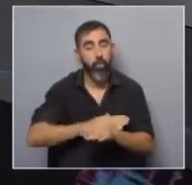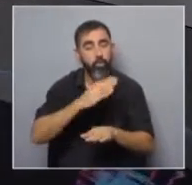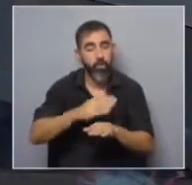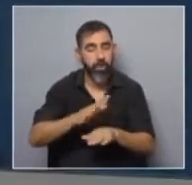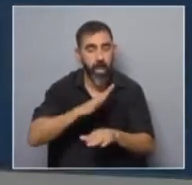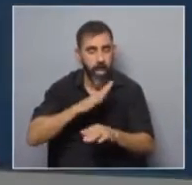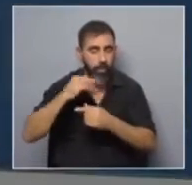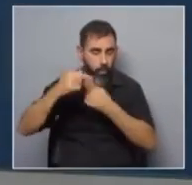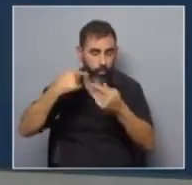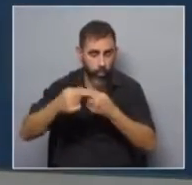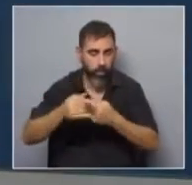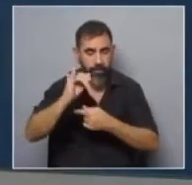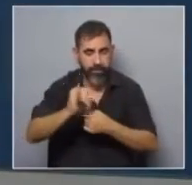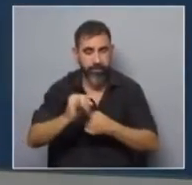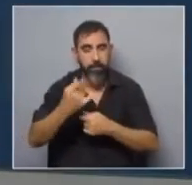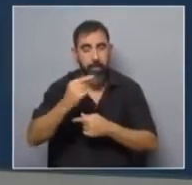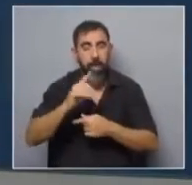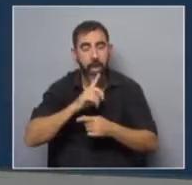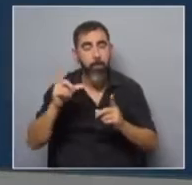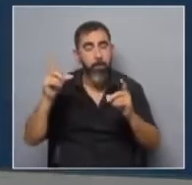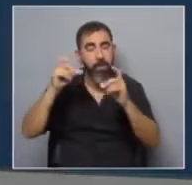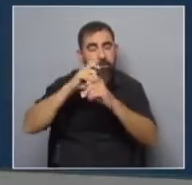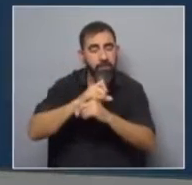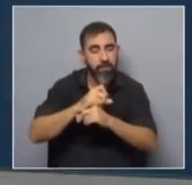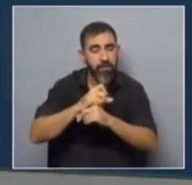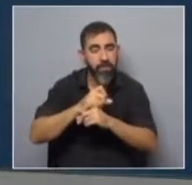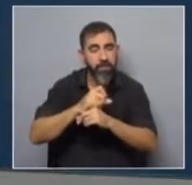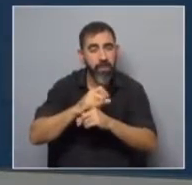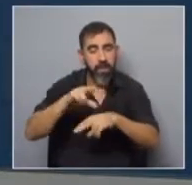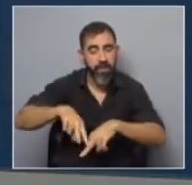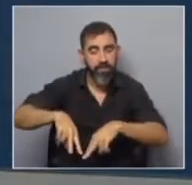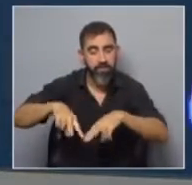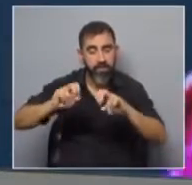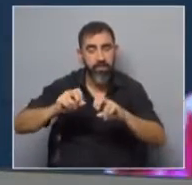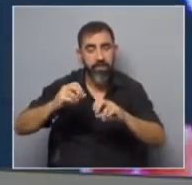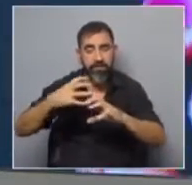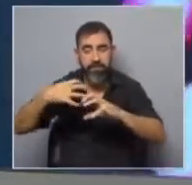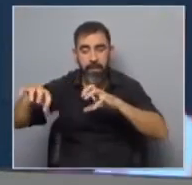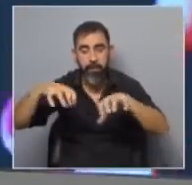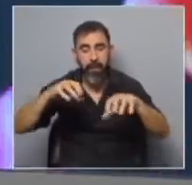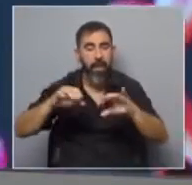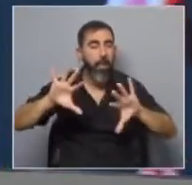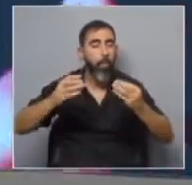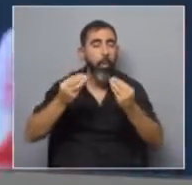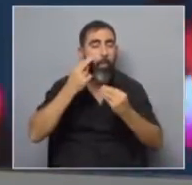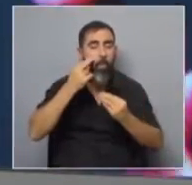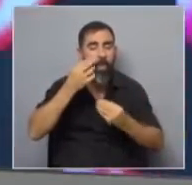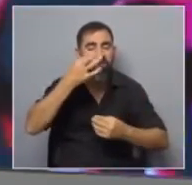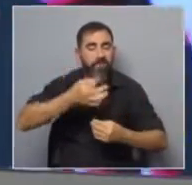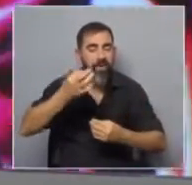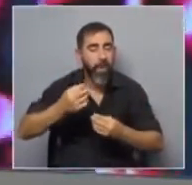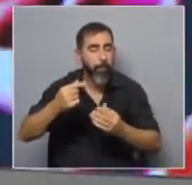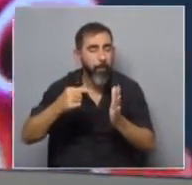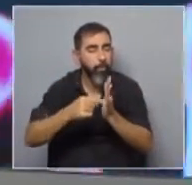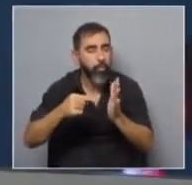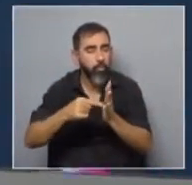estar. Lo que va a ser cada vez más difícil es en los estudios separar qué es lo que fue